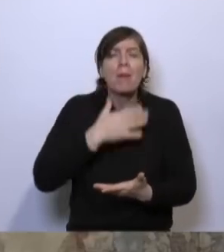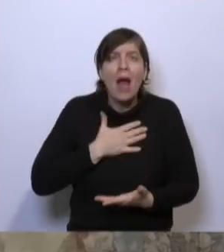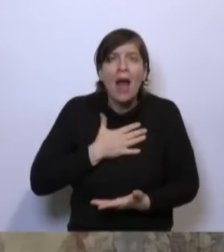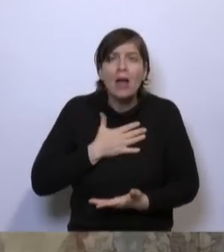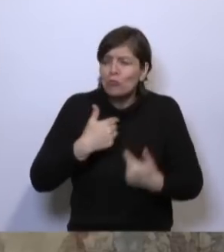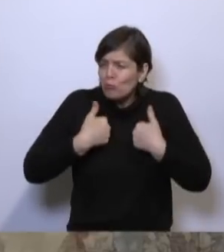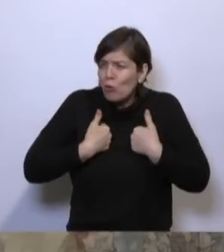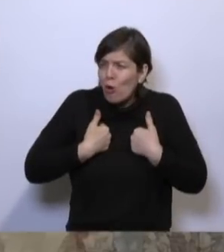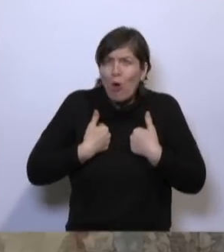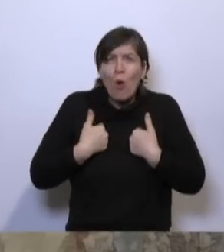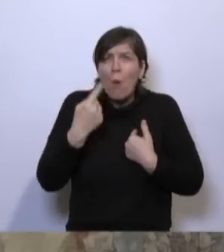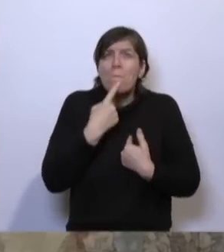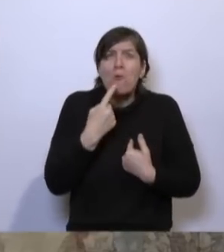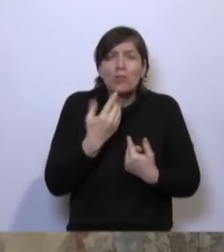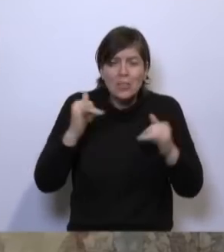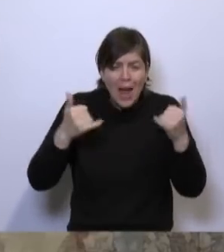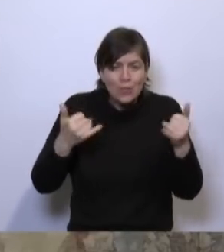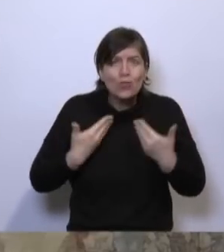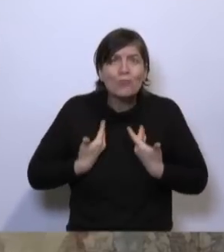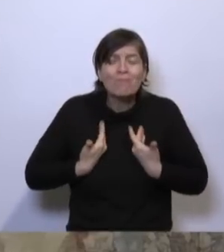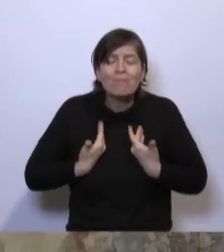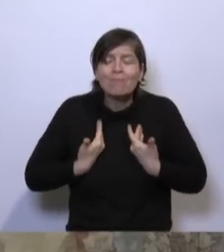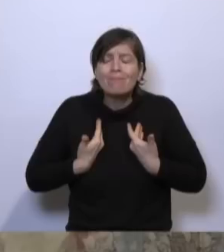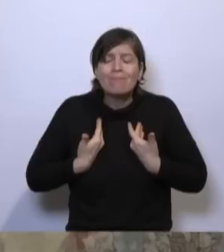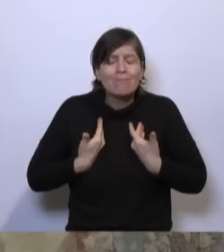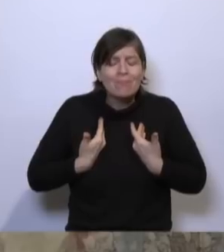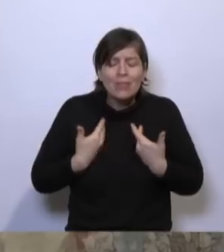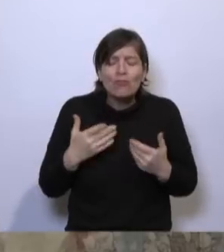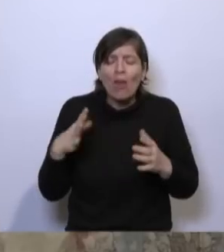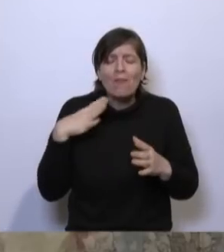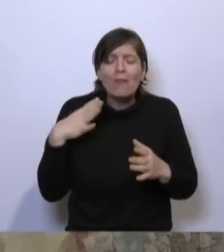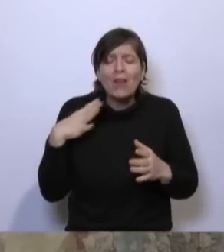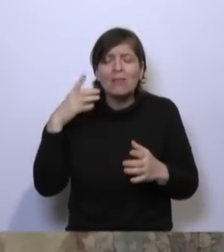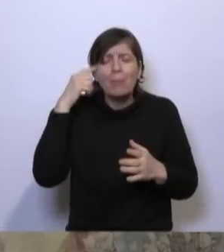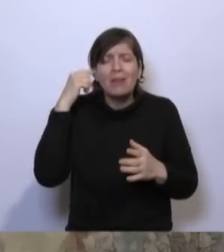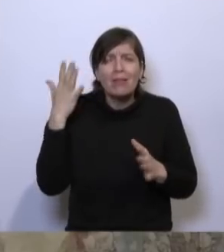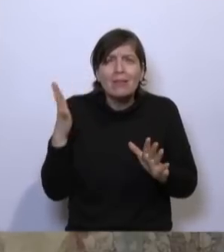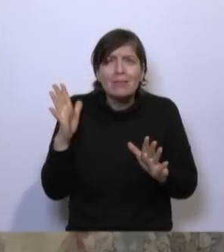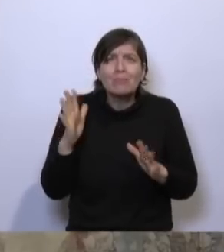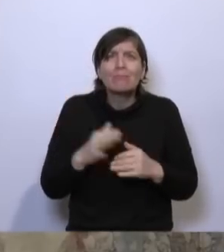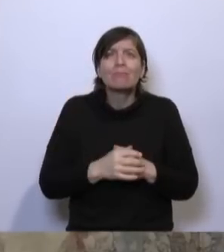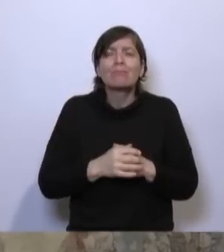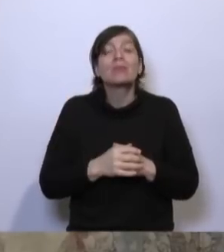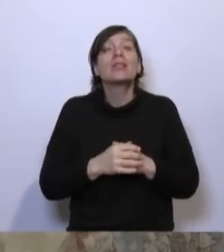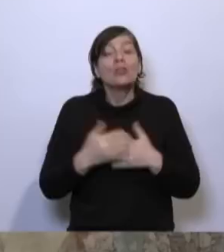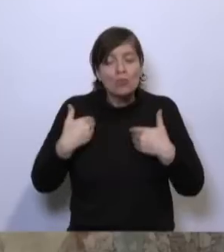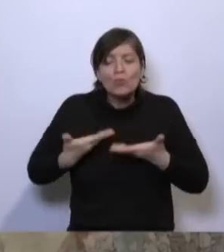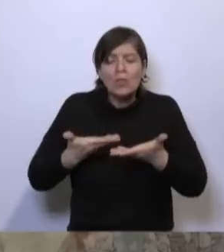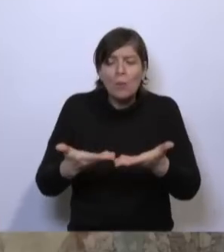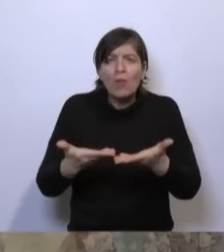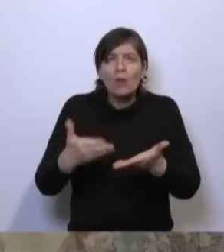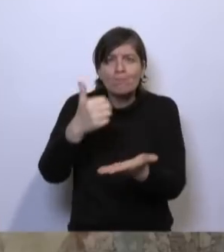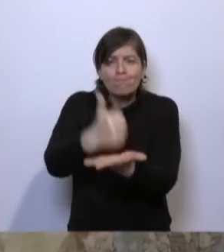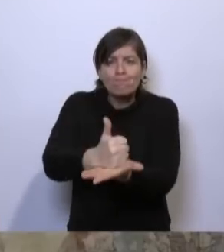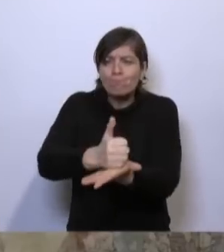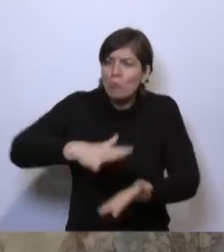que soy apenas un muchacho y no sé valerme por mí mismo. Tu servidor está en medio